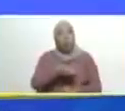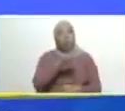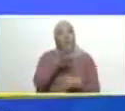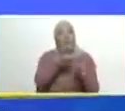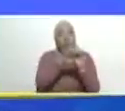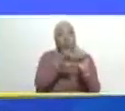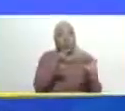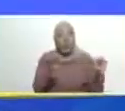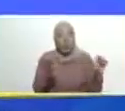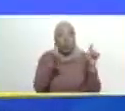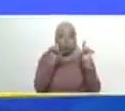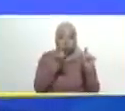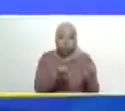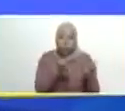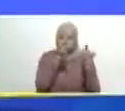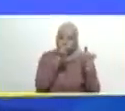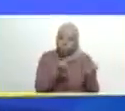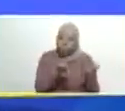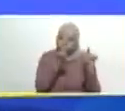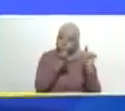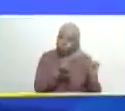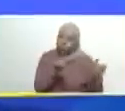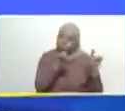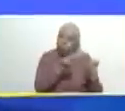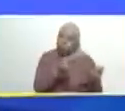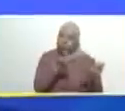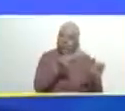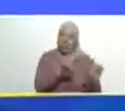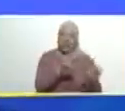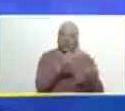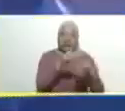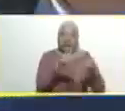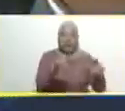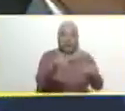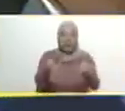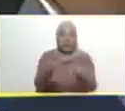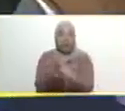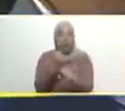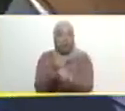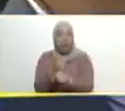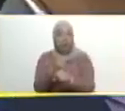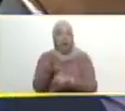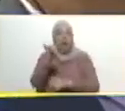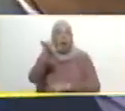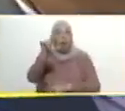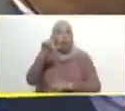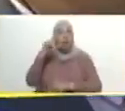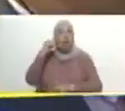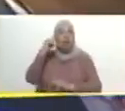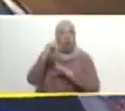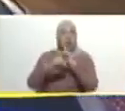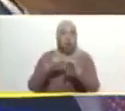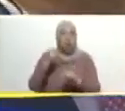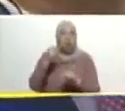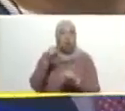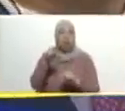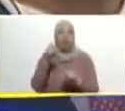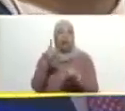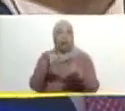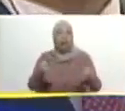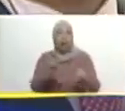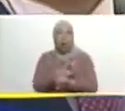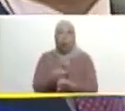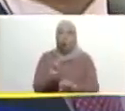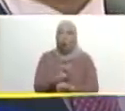eduquen y que no sean víctimas de la división digital, que se crean oportunidades para los